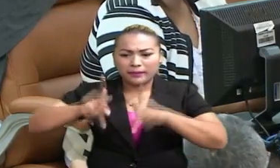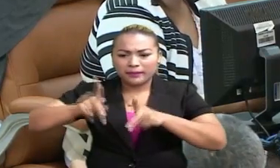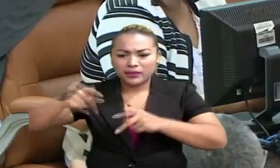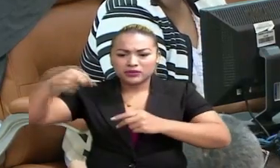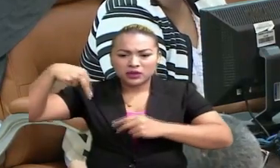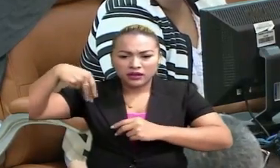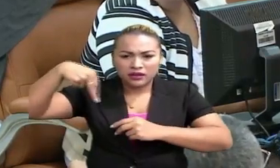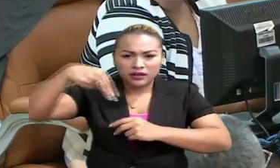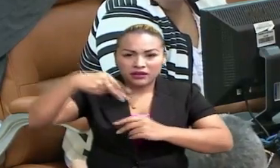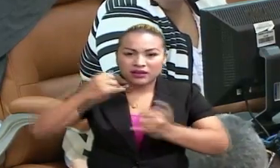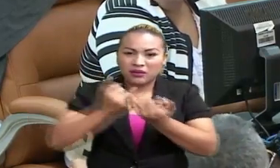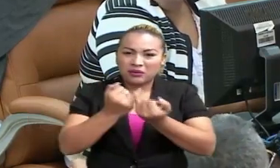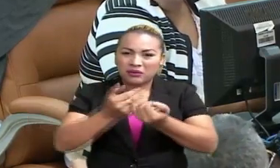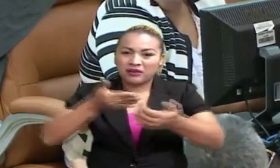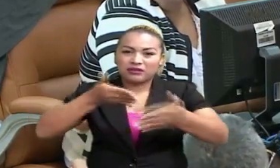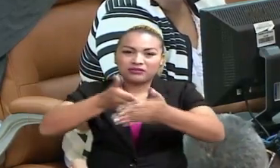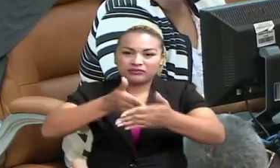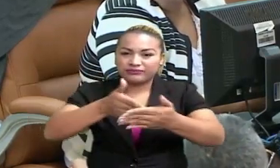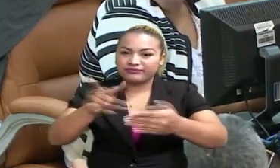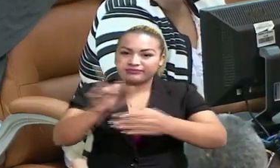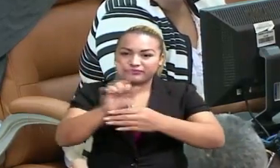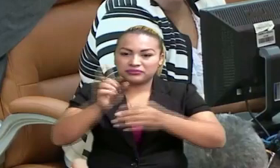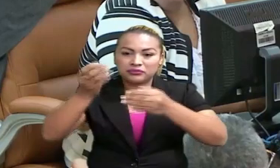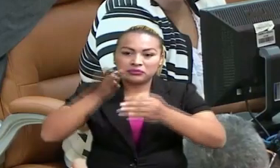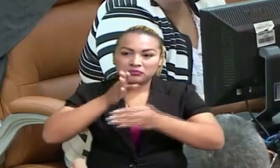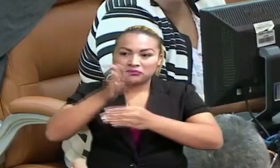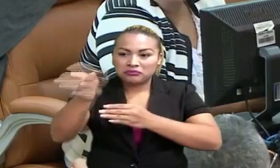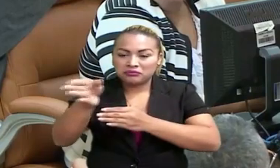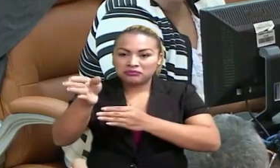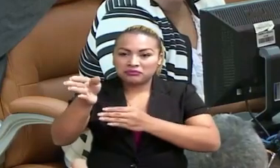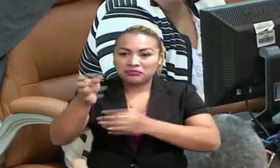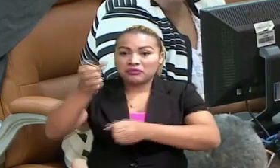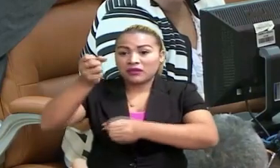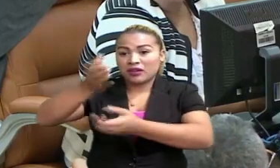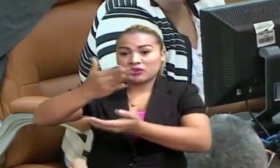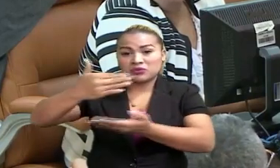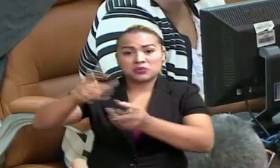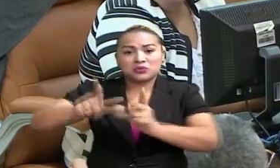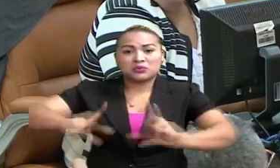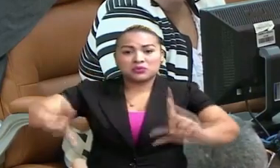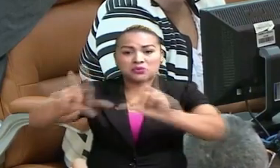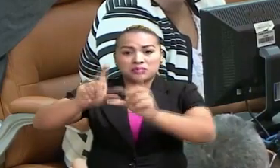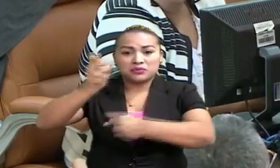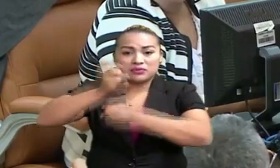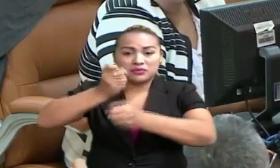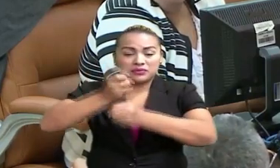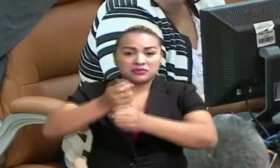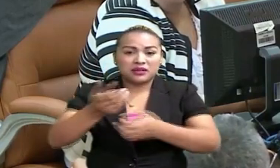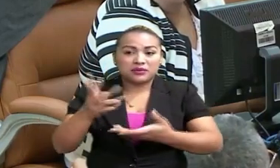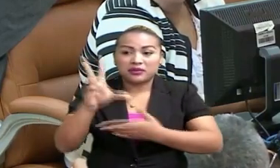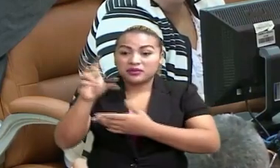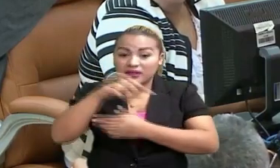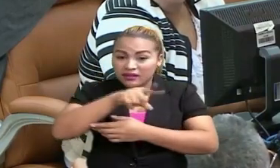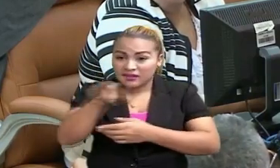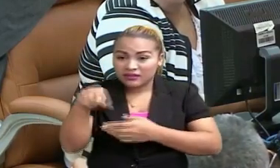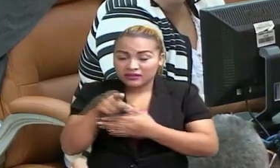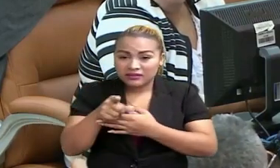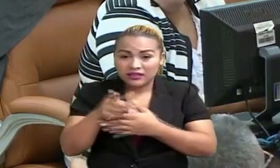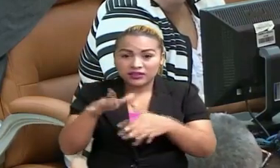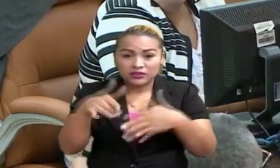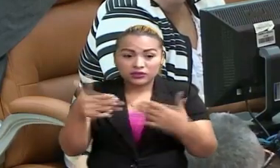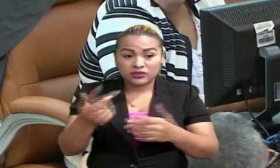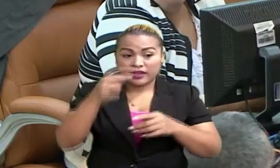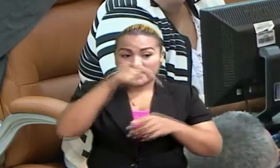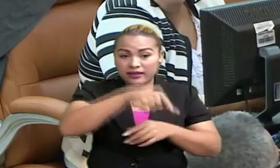esos 175 mil nicaragüenses que perdieron el empleo no son importantes para esta gente, para estos